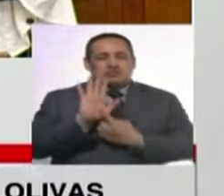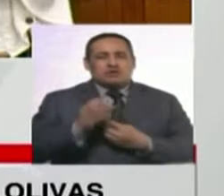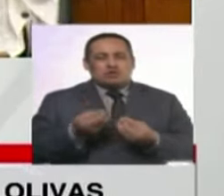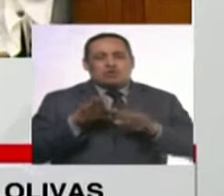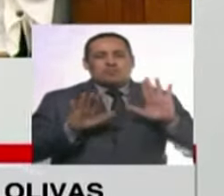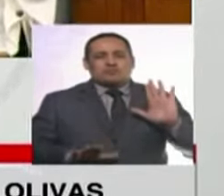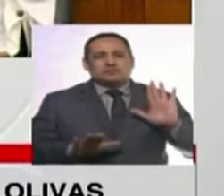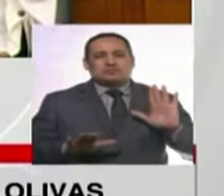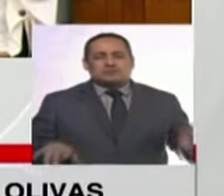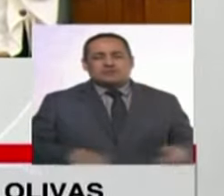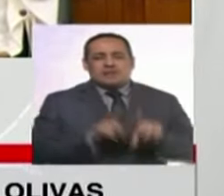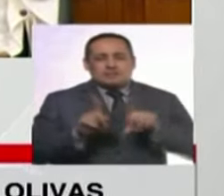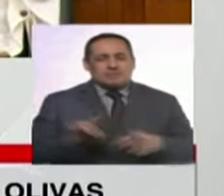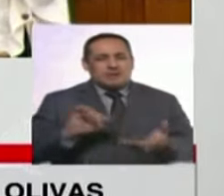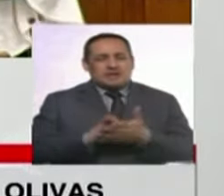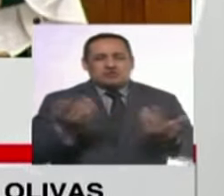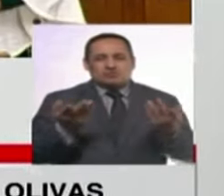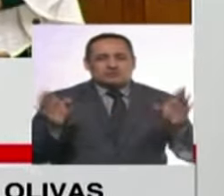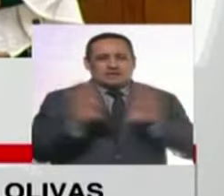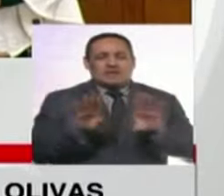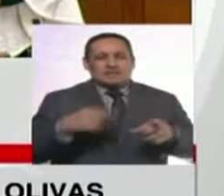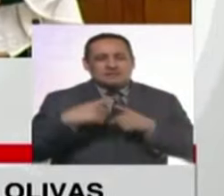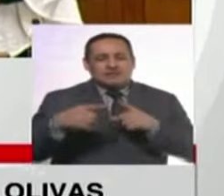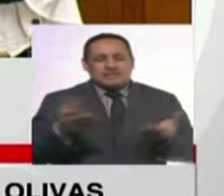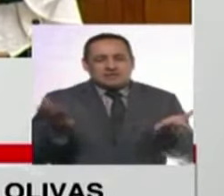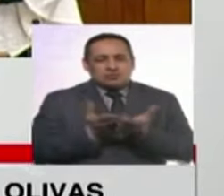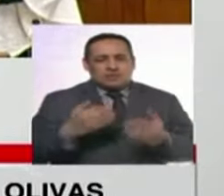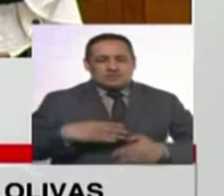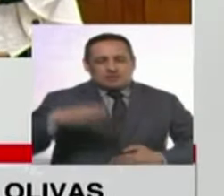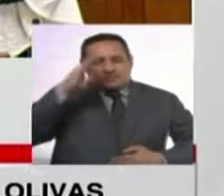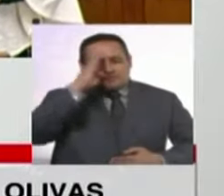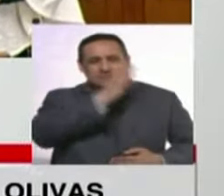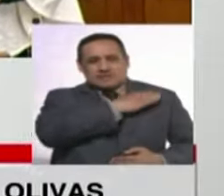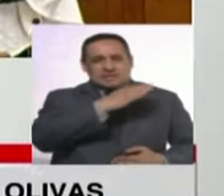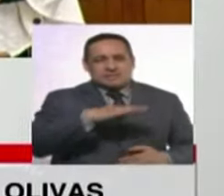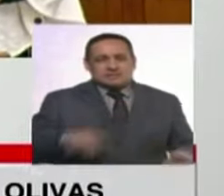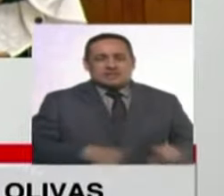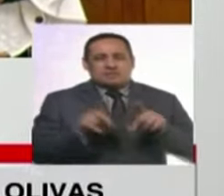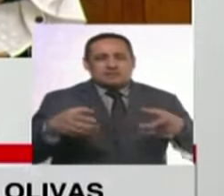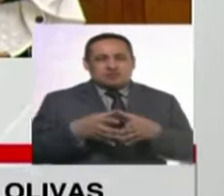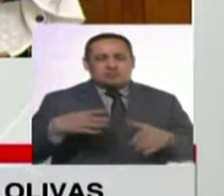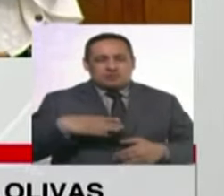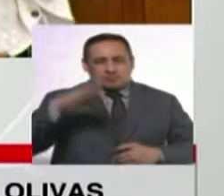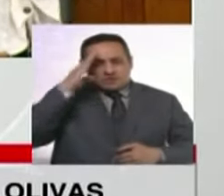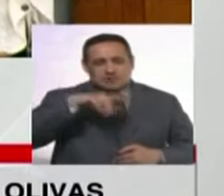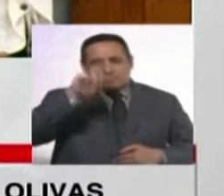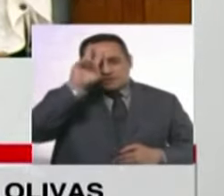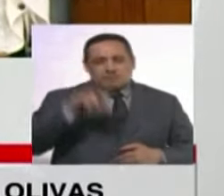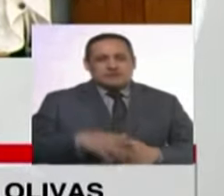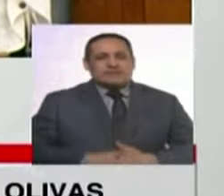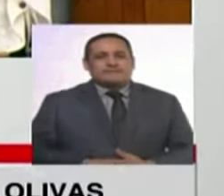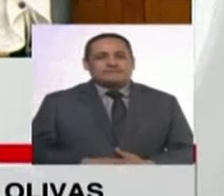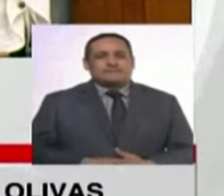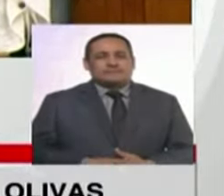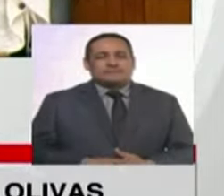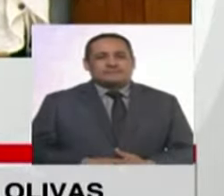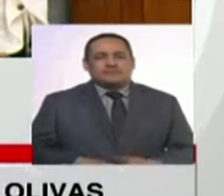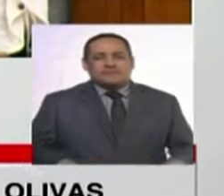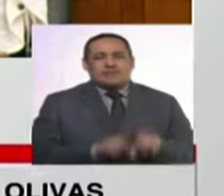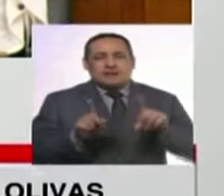compromiso para no cerrar las escuelas suboficiales de la Policía Nacional del Perú